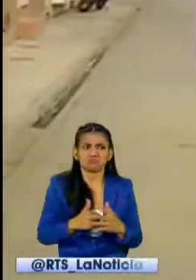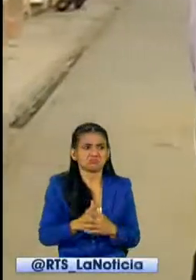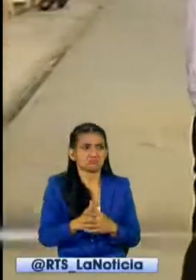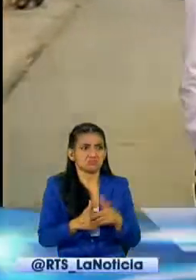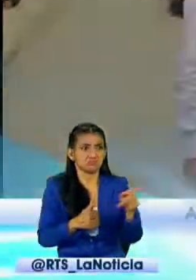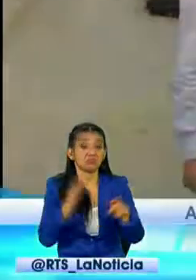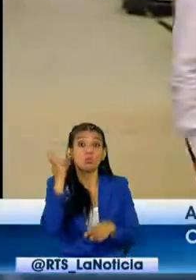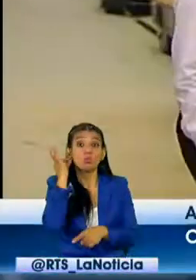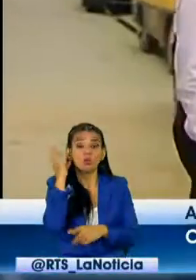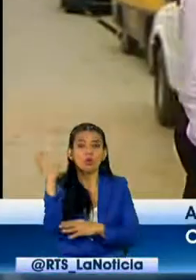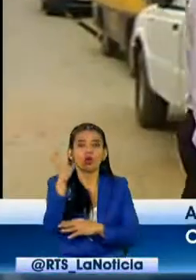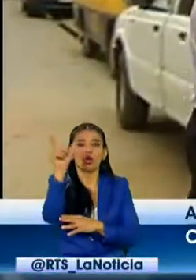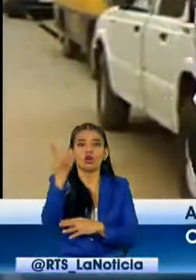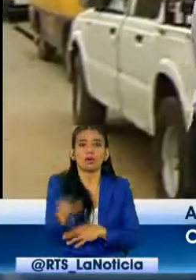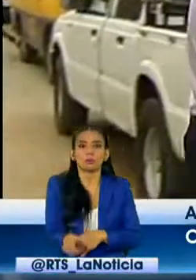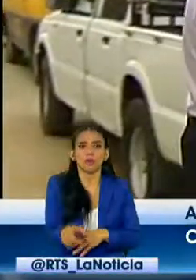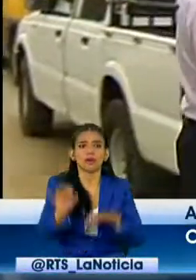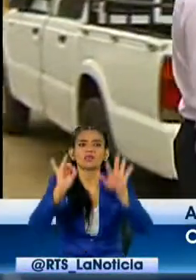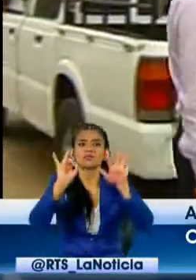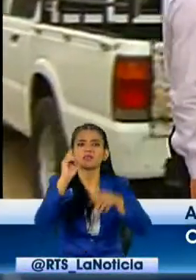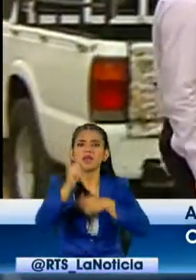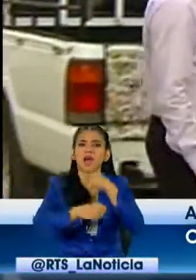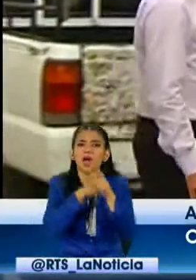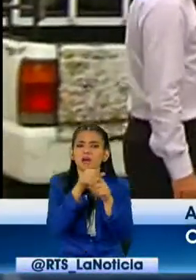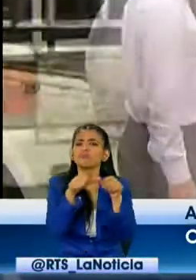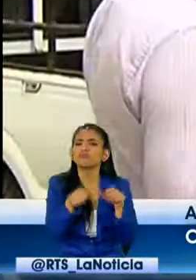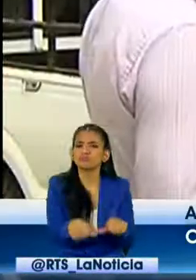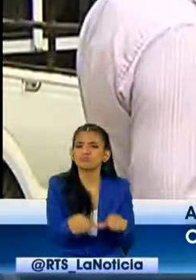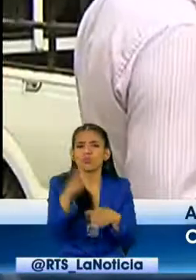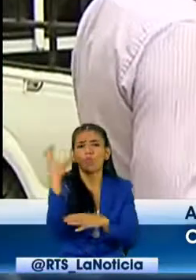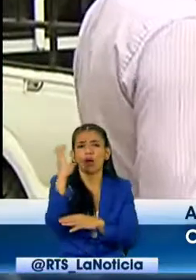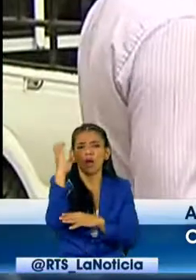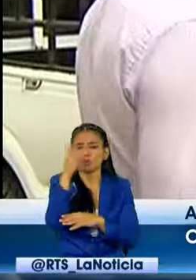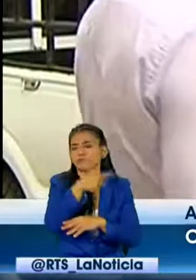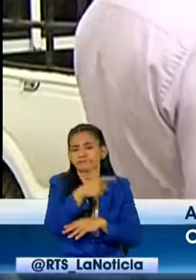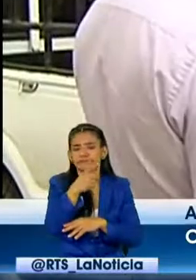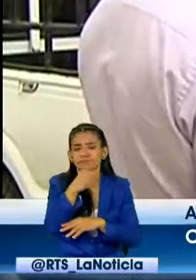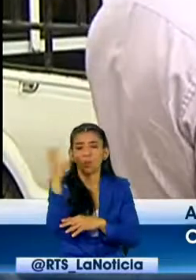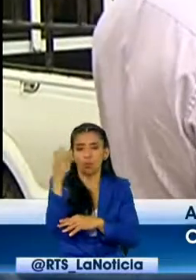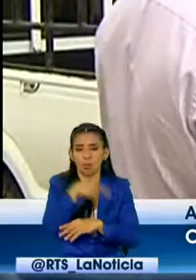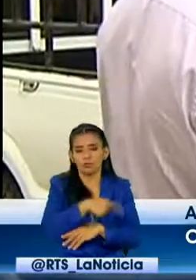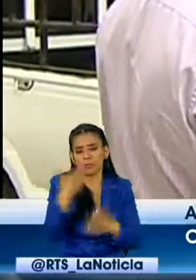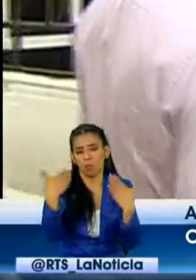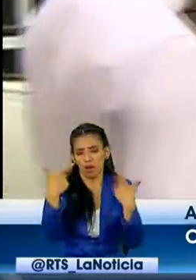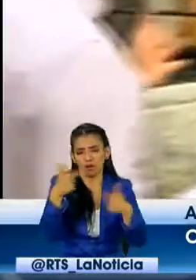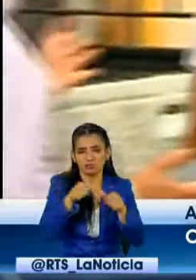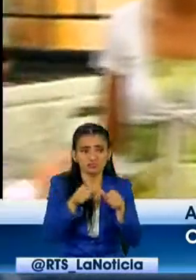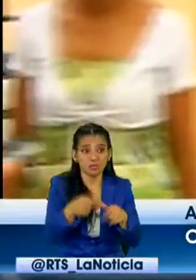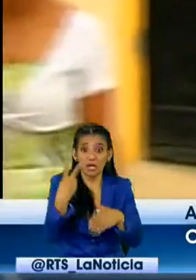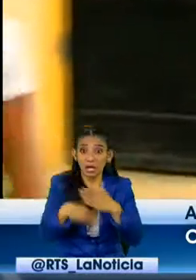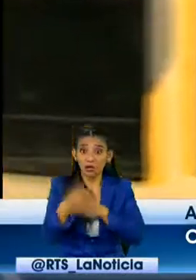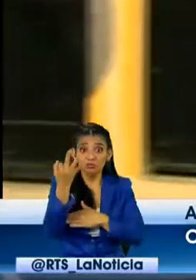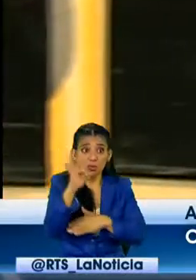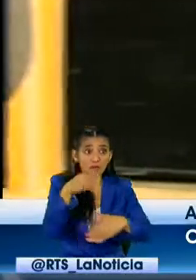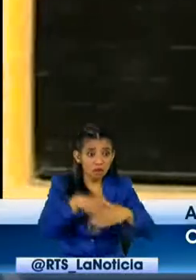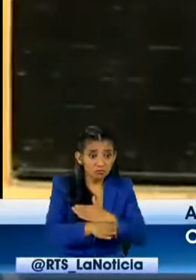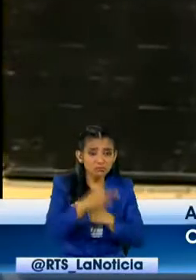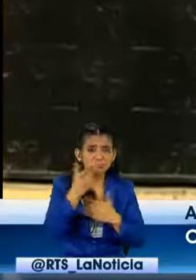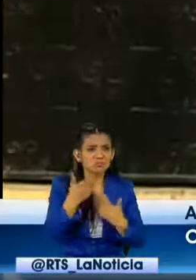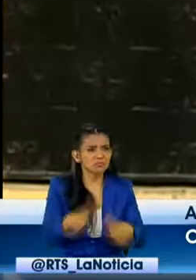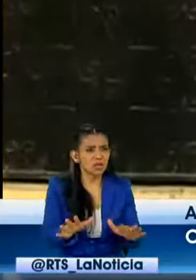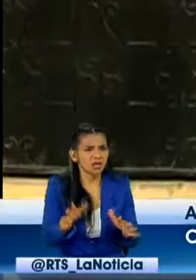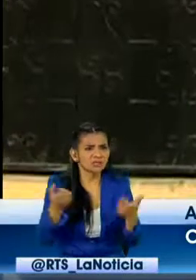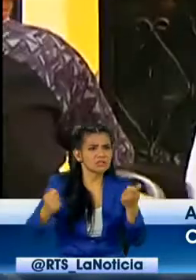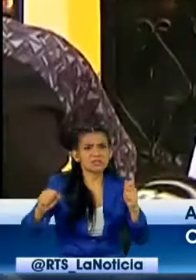es colombiana y tiene 7 años viviendo en Guayaquil. Ella había ingresado a su hijo de 19 años y ahora le ha vuelto a crecer